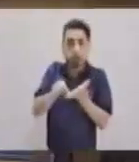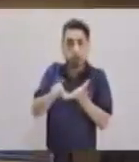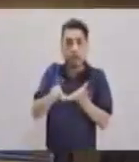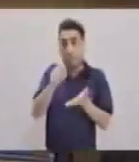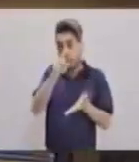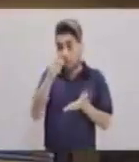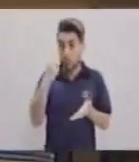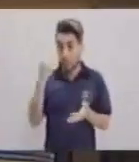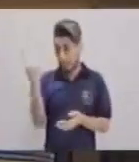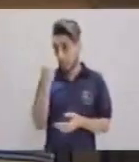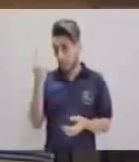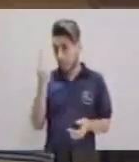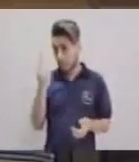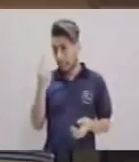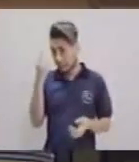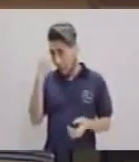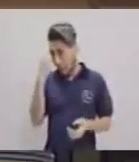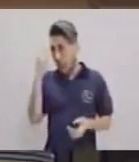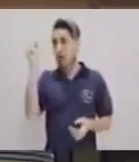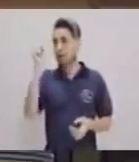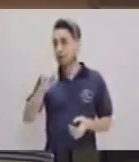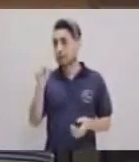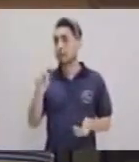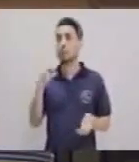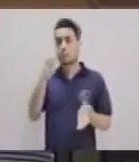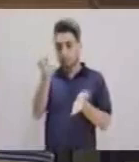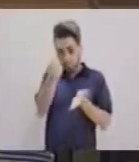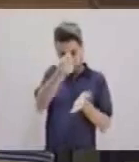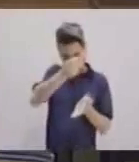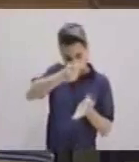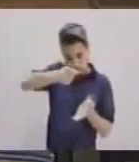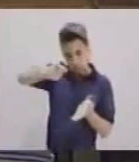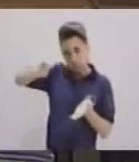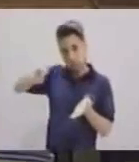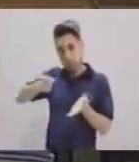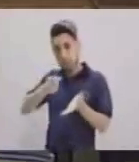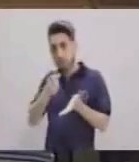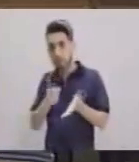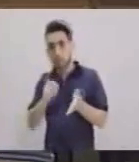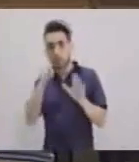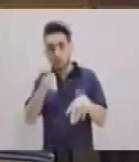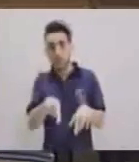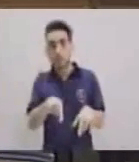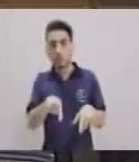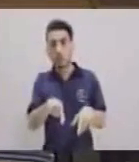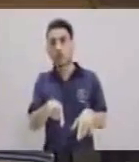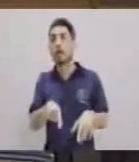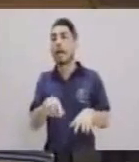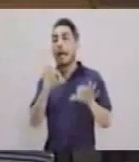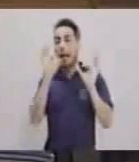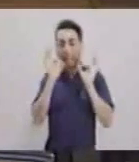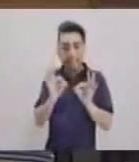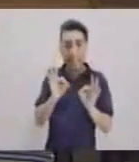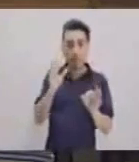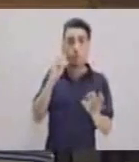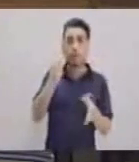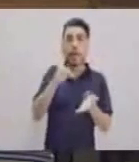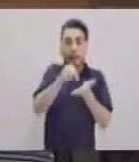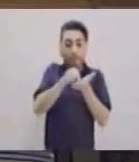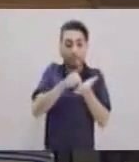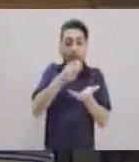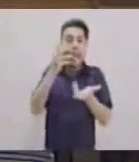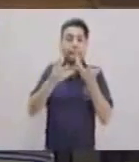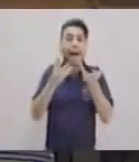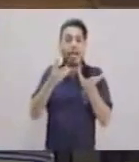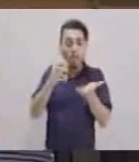usted esté segura de que el trazo que usted dejó en la superficie es la que usted va a